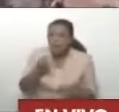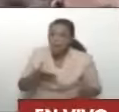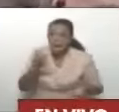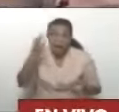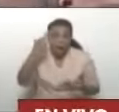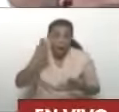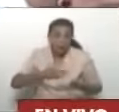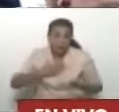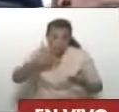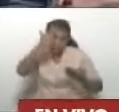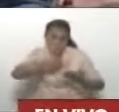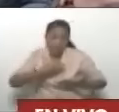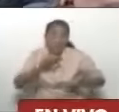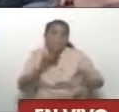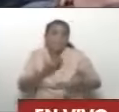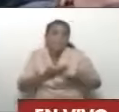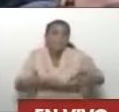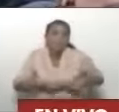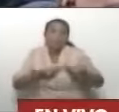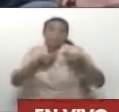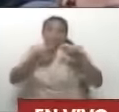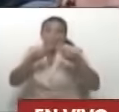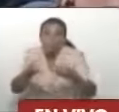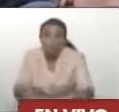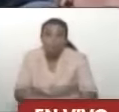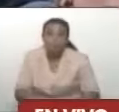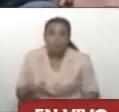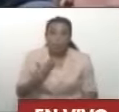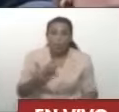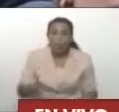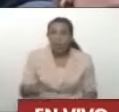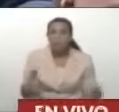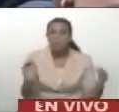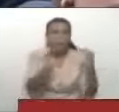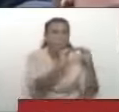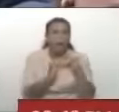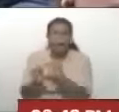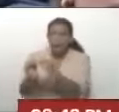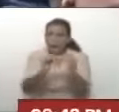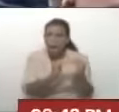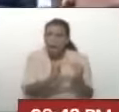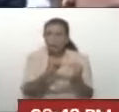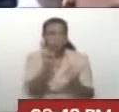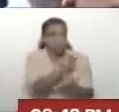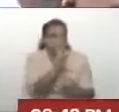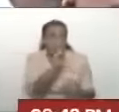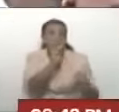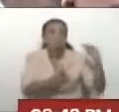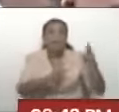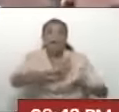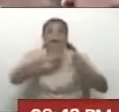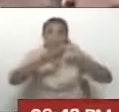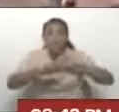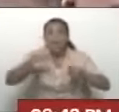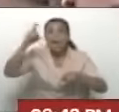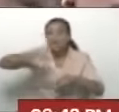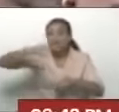al crecimiento productivo del país. Que se trata de no estandarizar este vértice, sino de